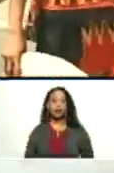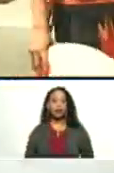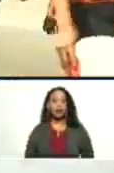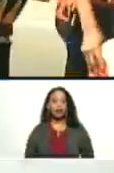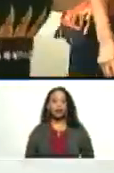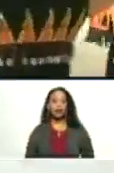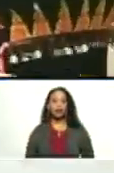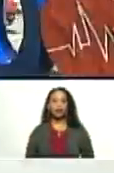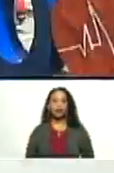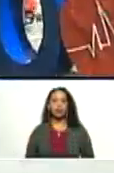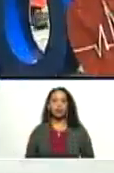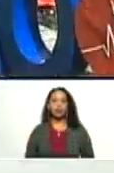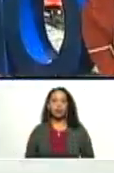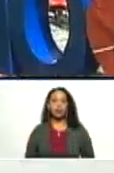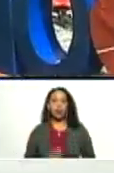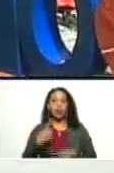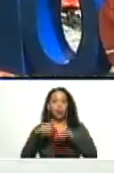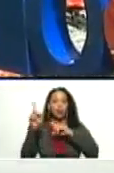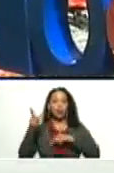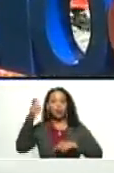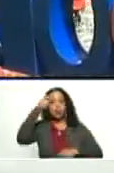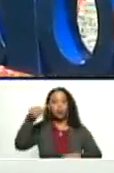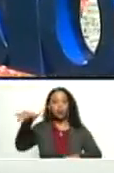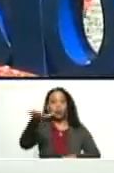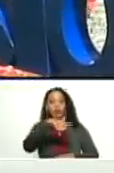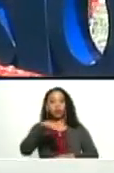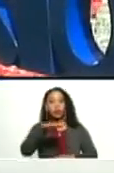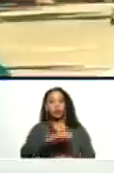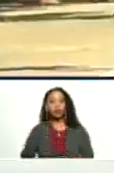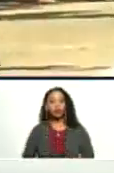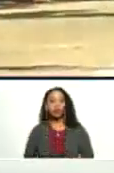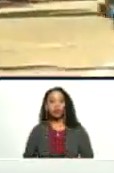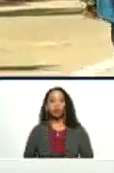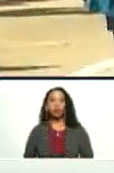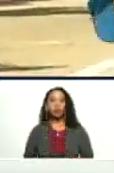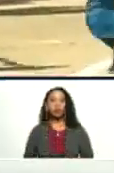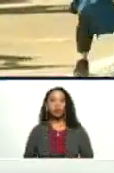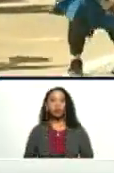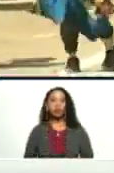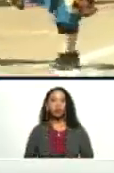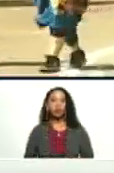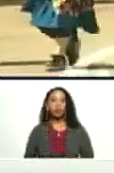cosa. Y en otras ciudades, bien, muy bien.